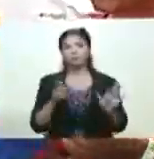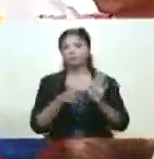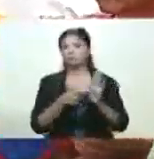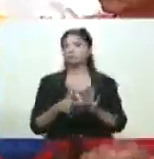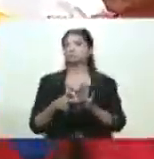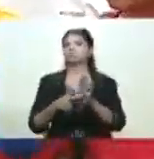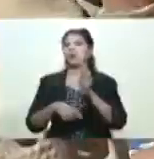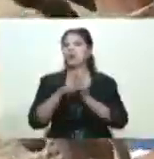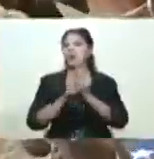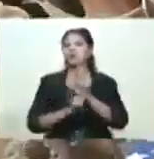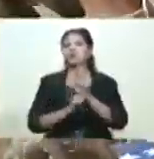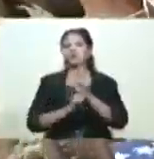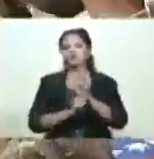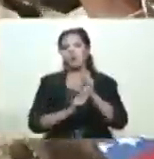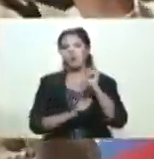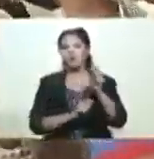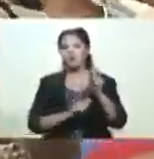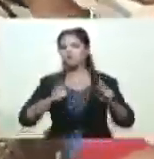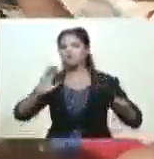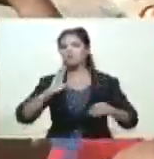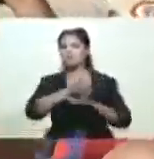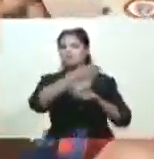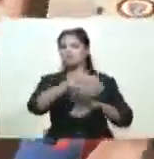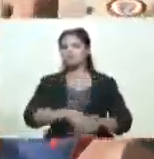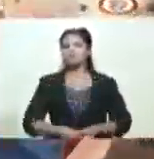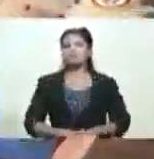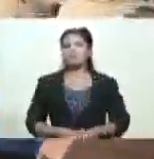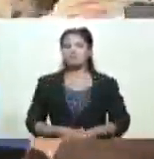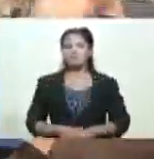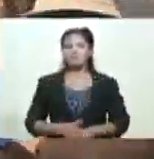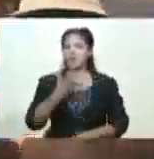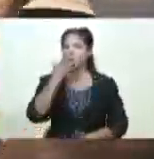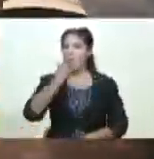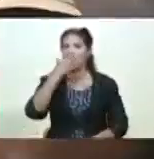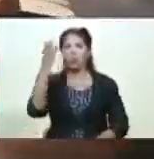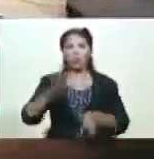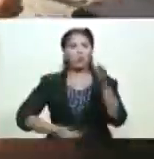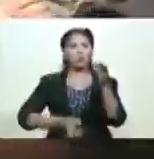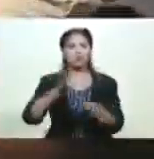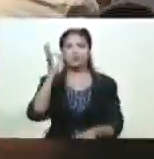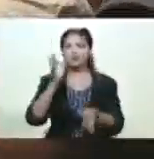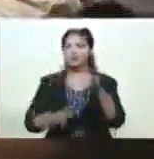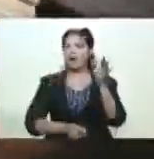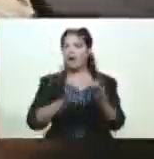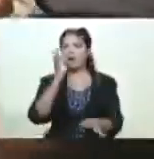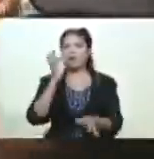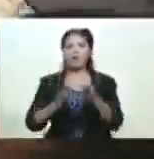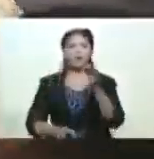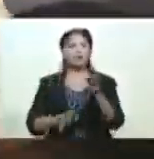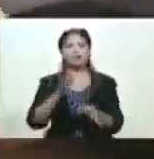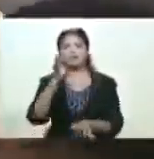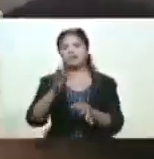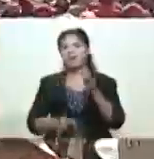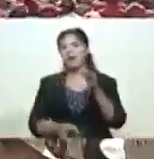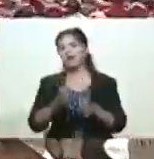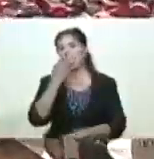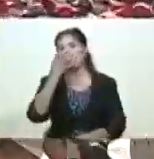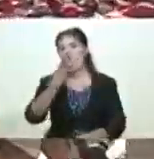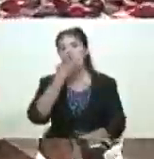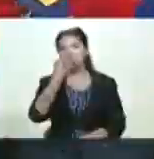y constitucional. Justicia, justicia, justicia, justicia,